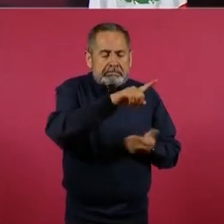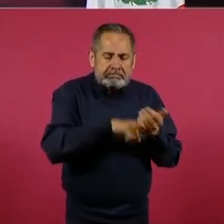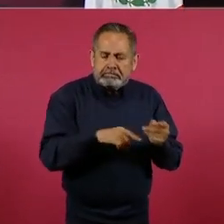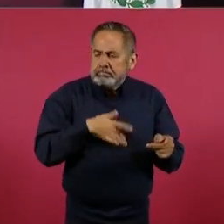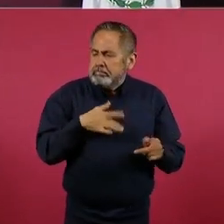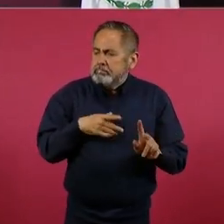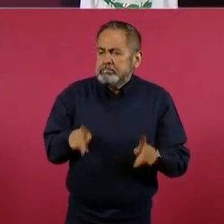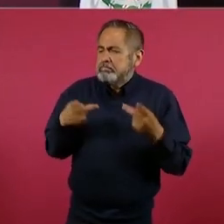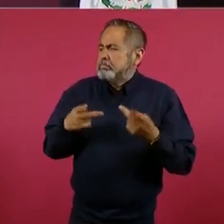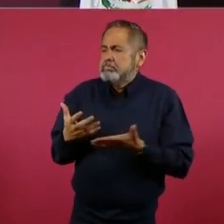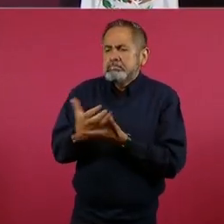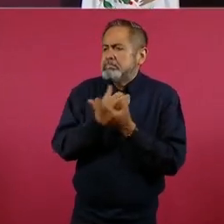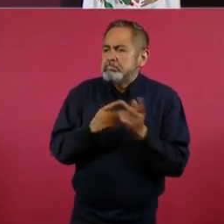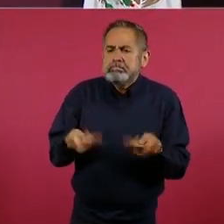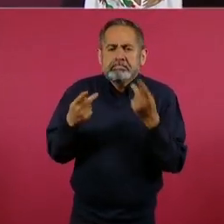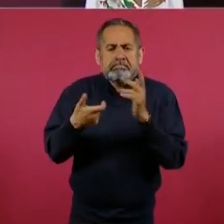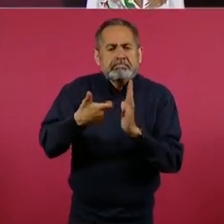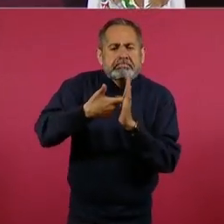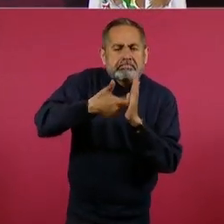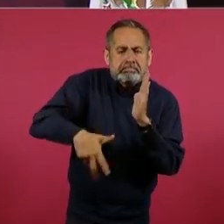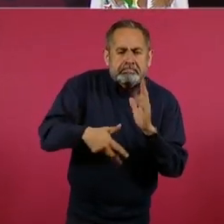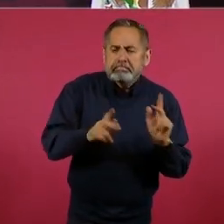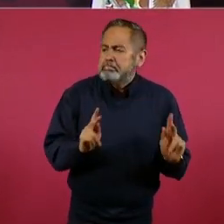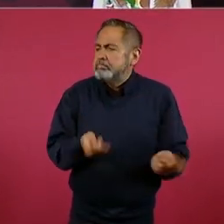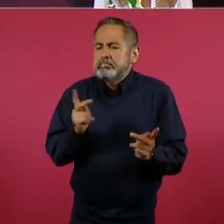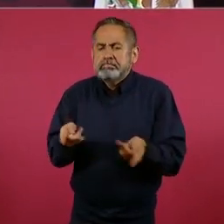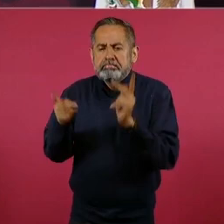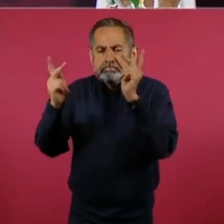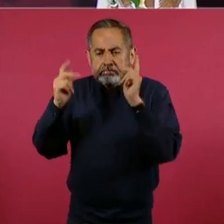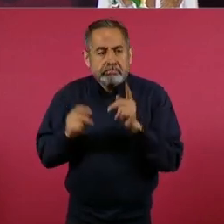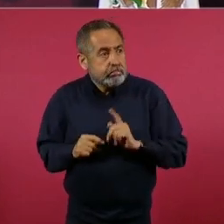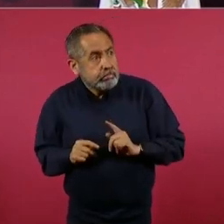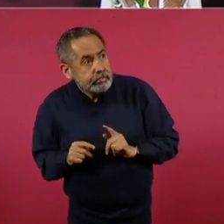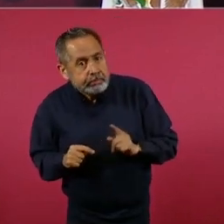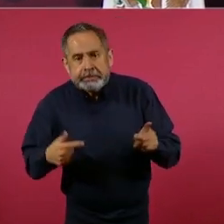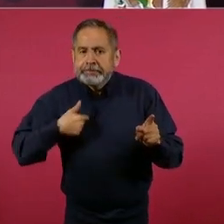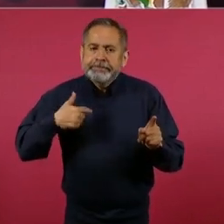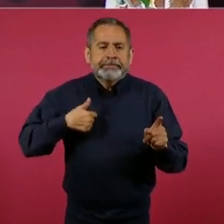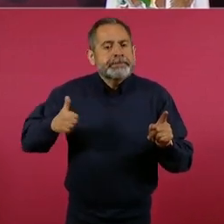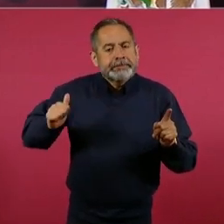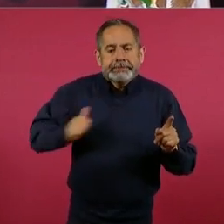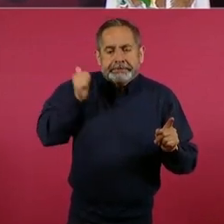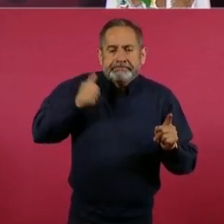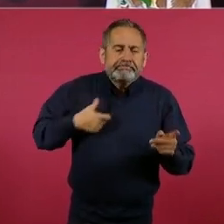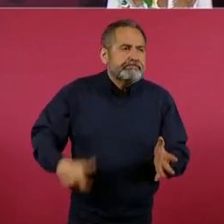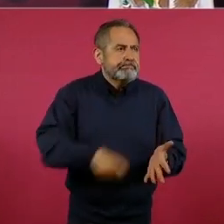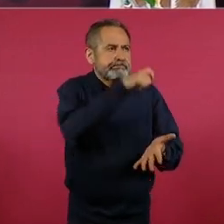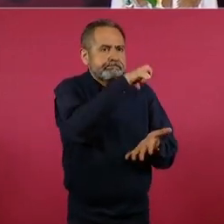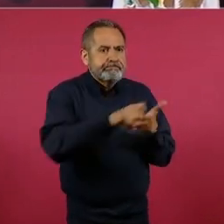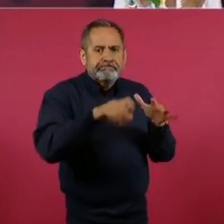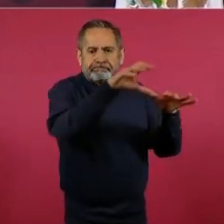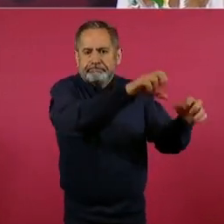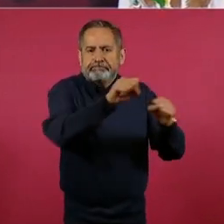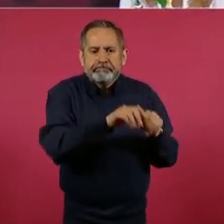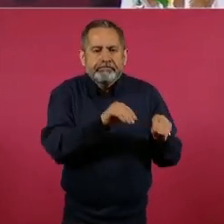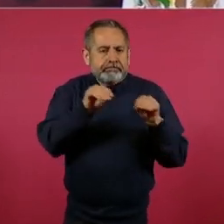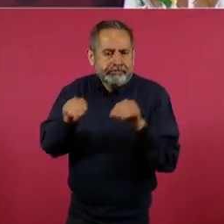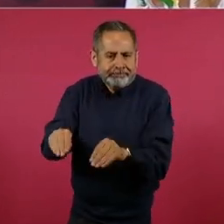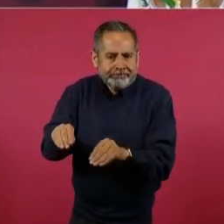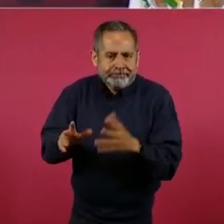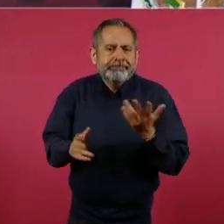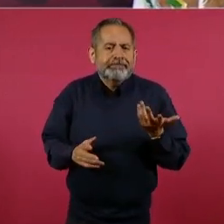ellos vender a precios bajos. Por eso se genera